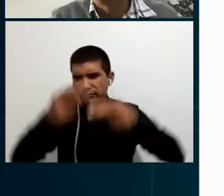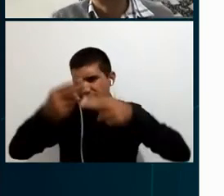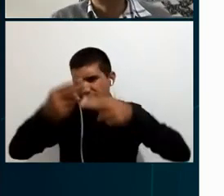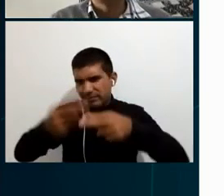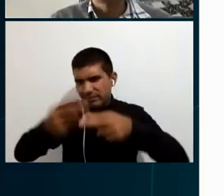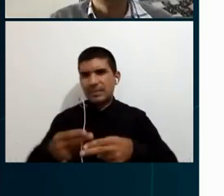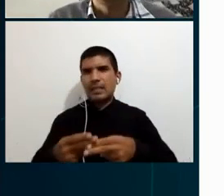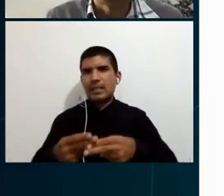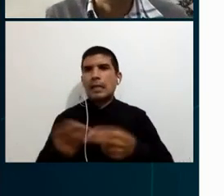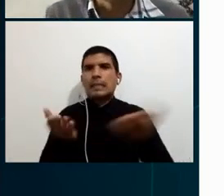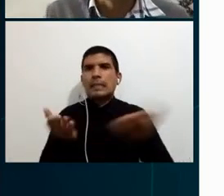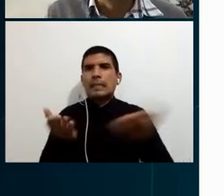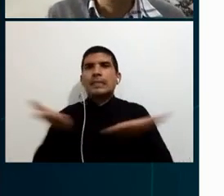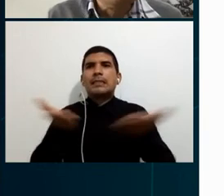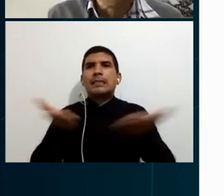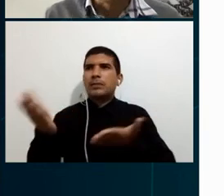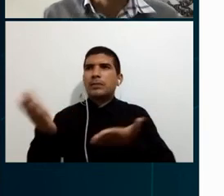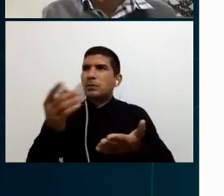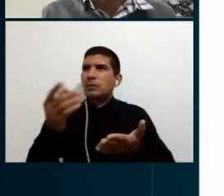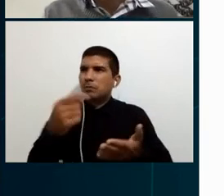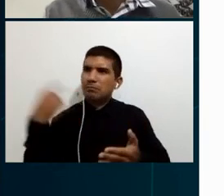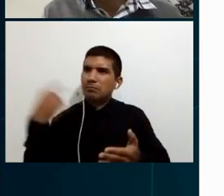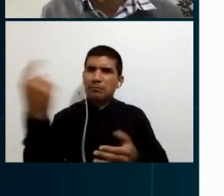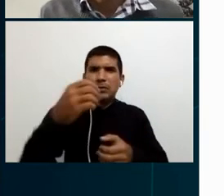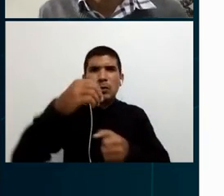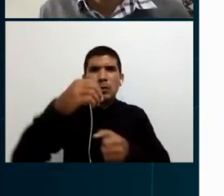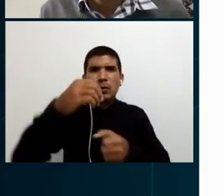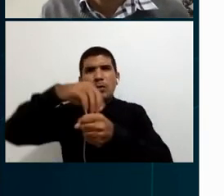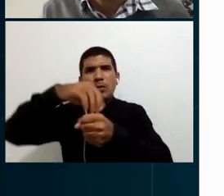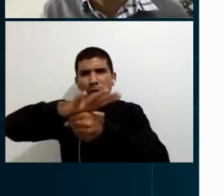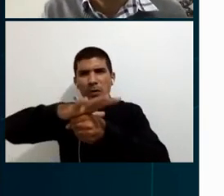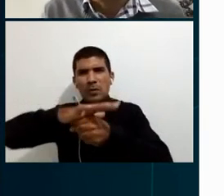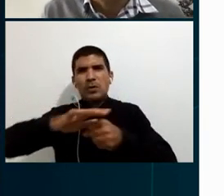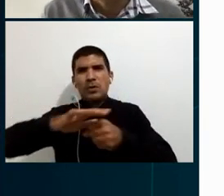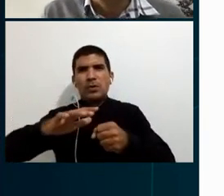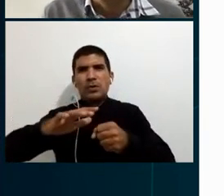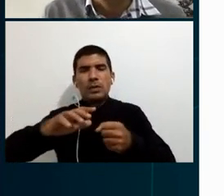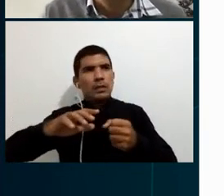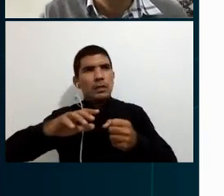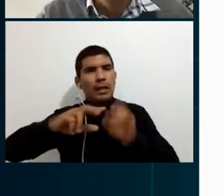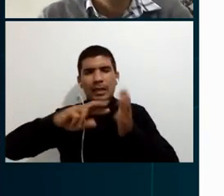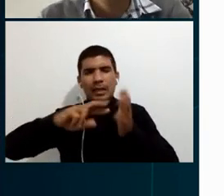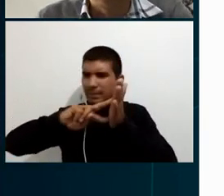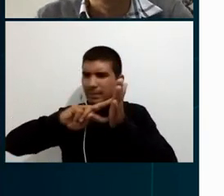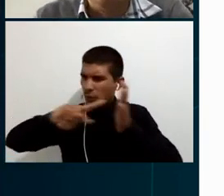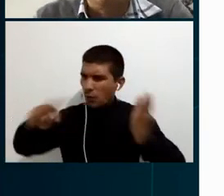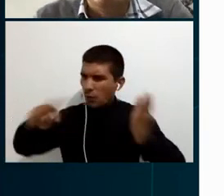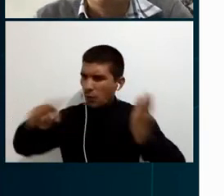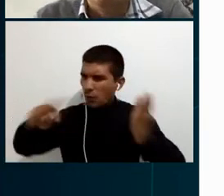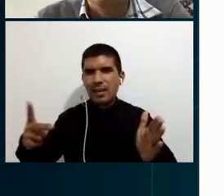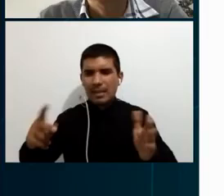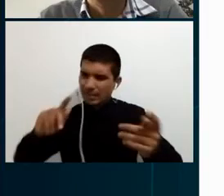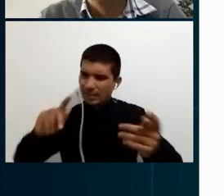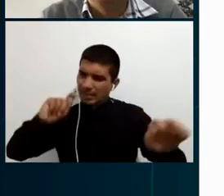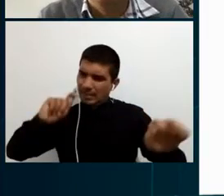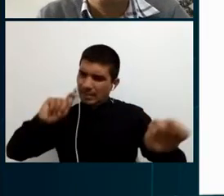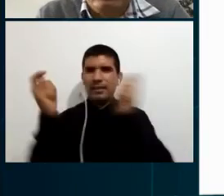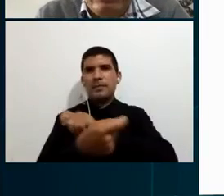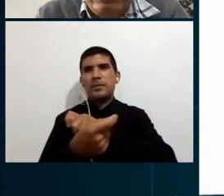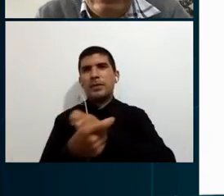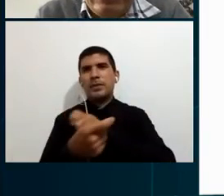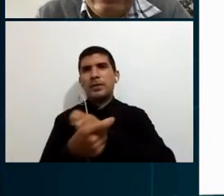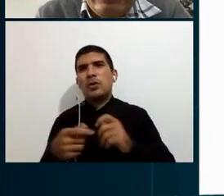una tecnología determinada o hay algo específico de la cuarta revolución industrial. Podemos leer tecnología